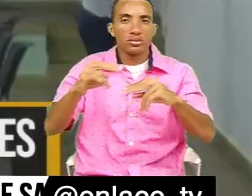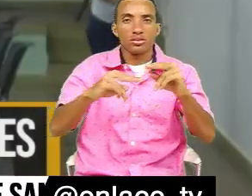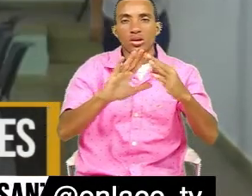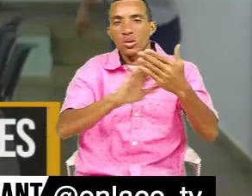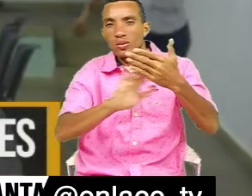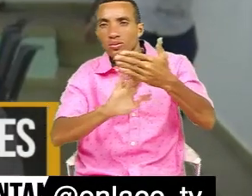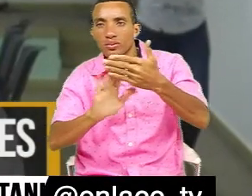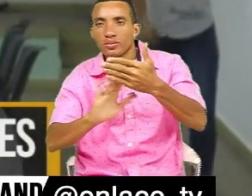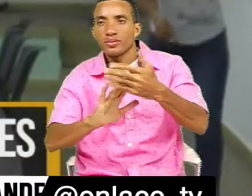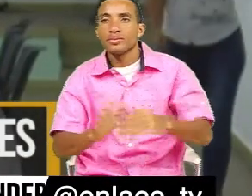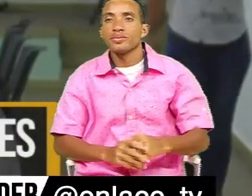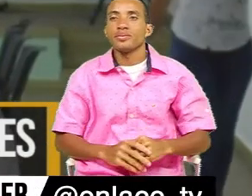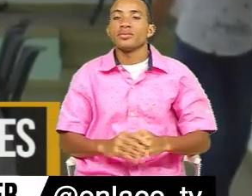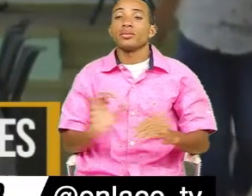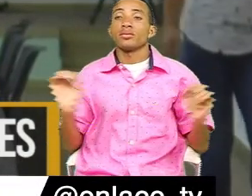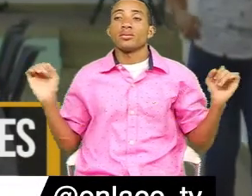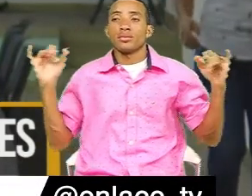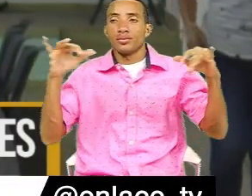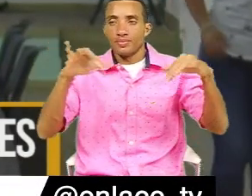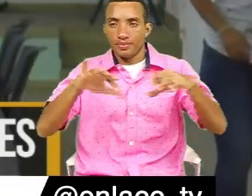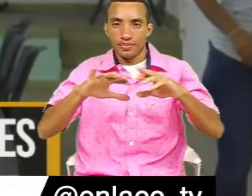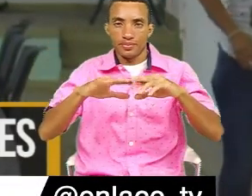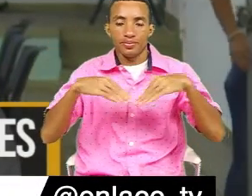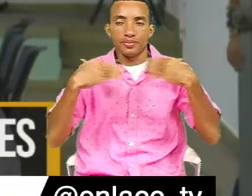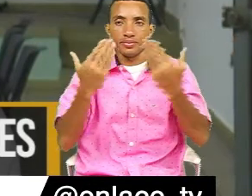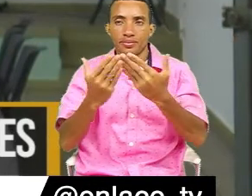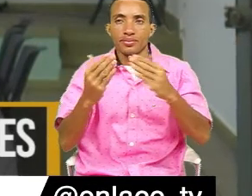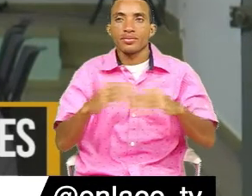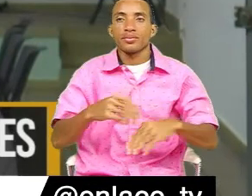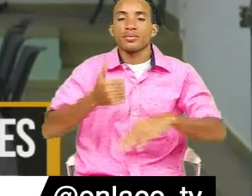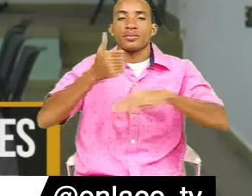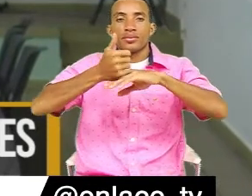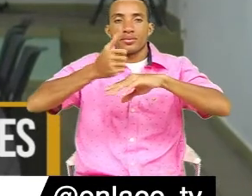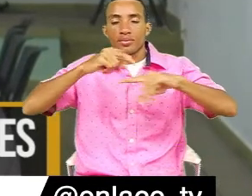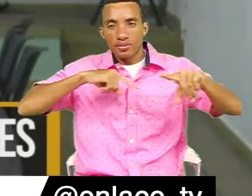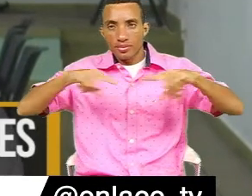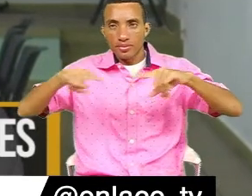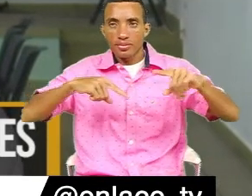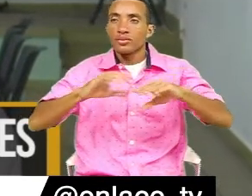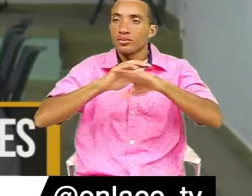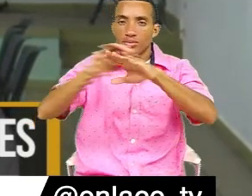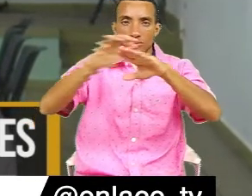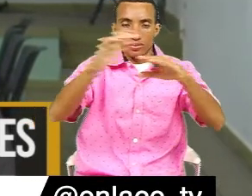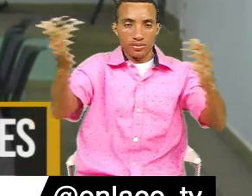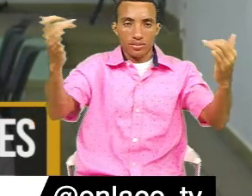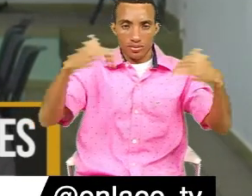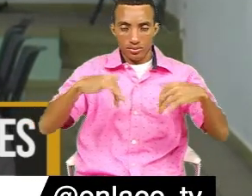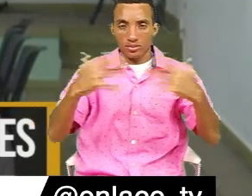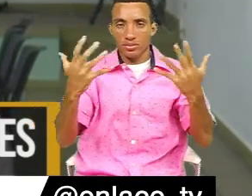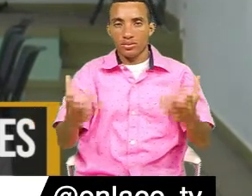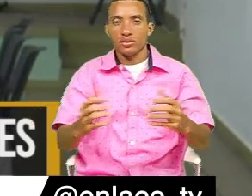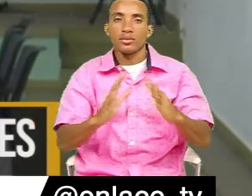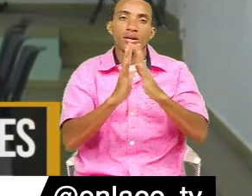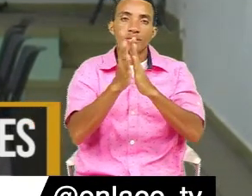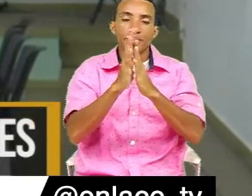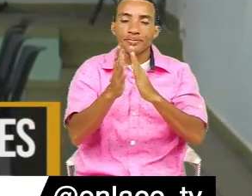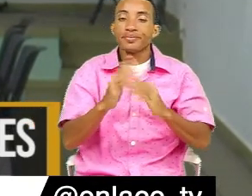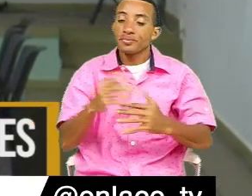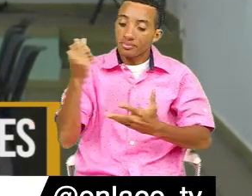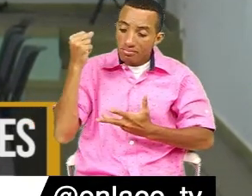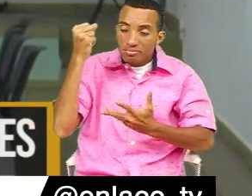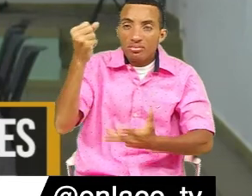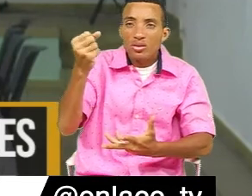los personeros de las instituciones educativas porque el señor rector nos invitó, nos quiere hablar sobre los recursos